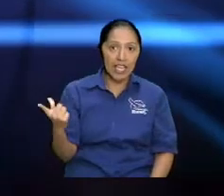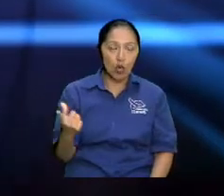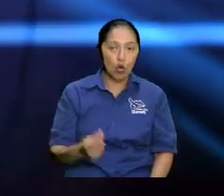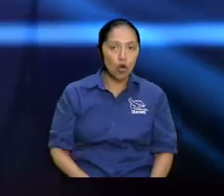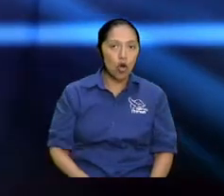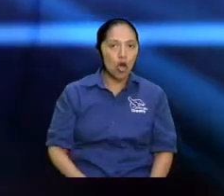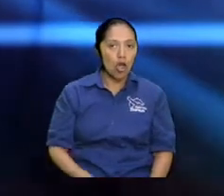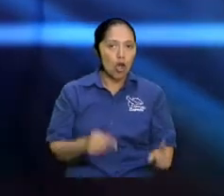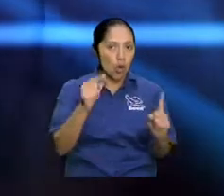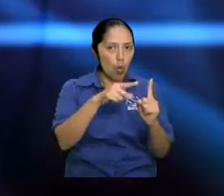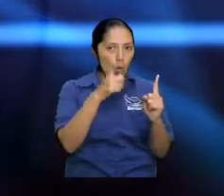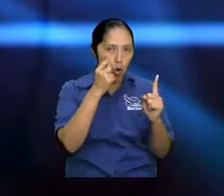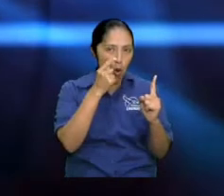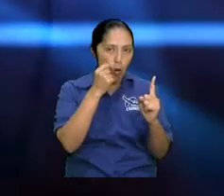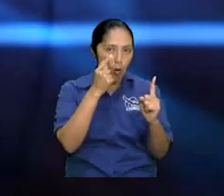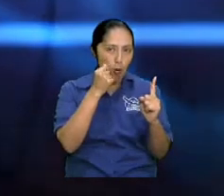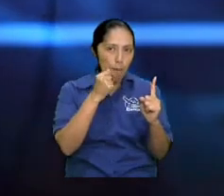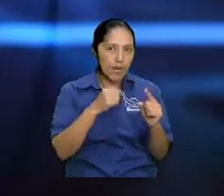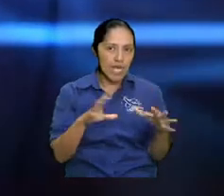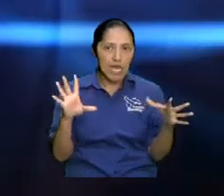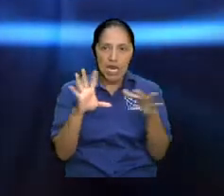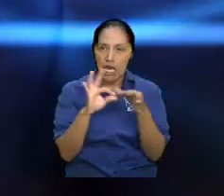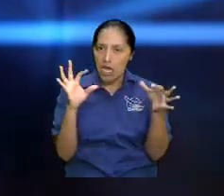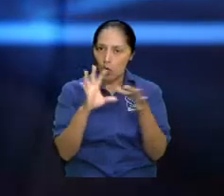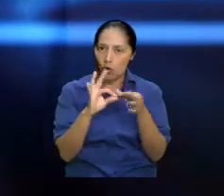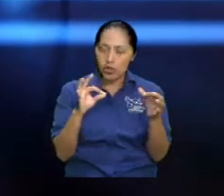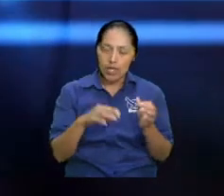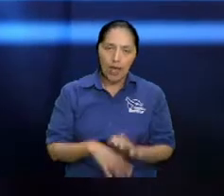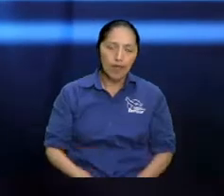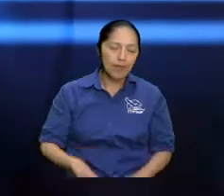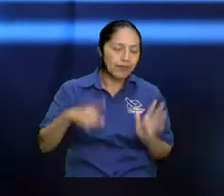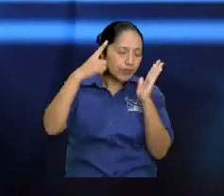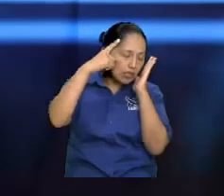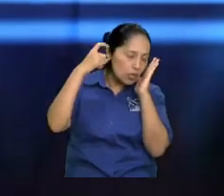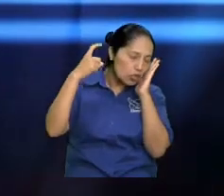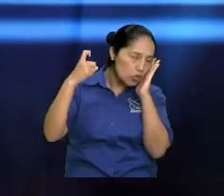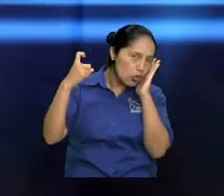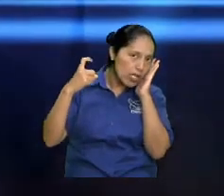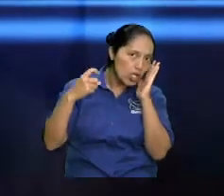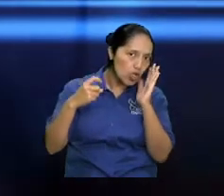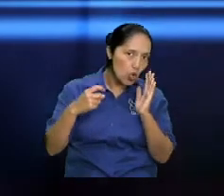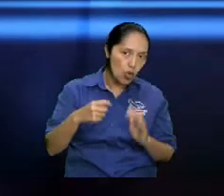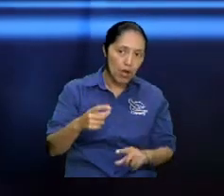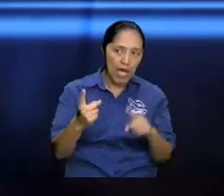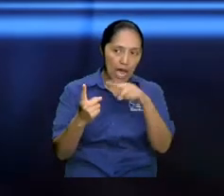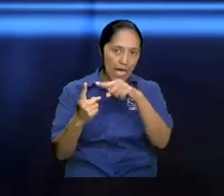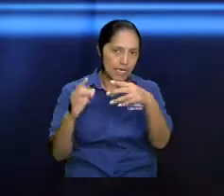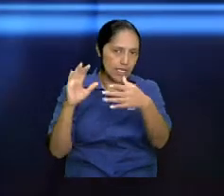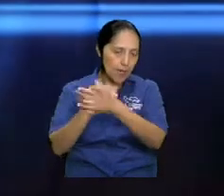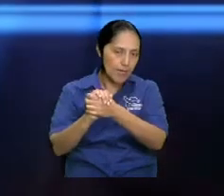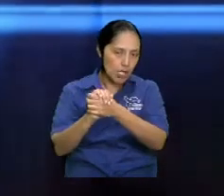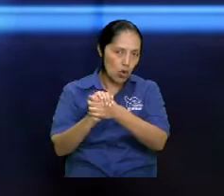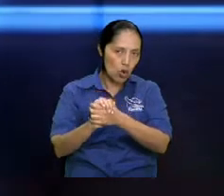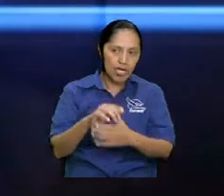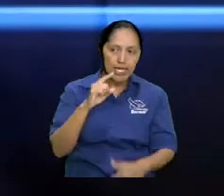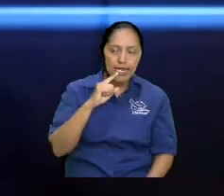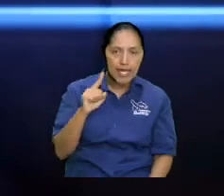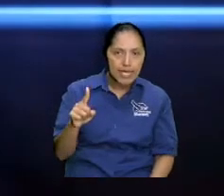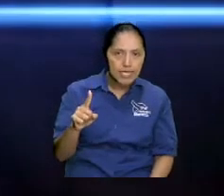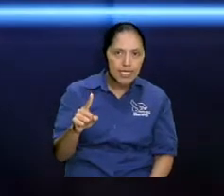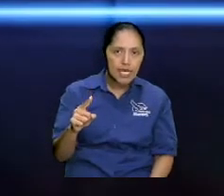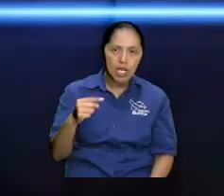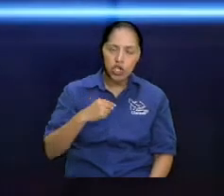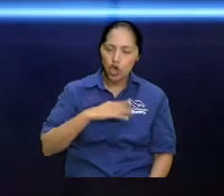amigo. Y decía, he aquí tuve un sueño. Un pan